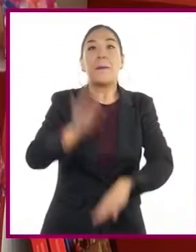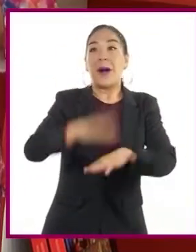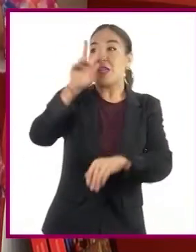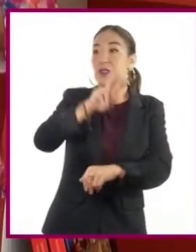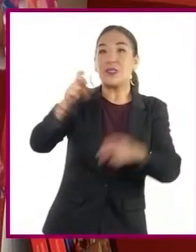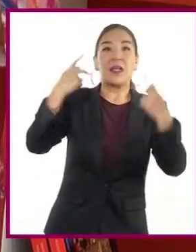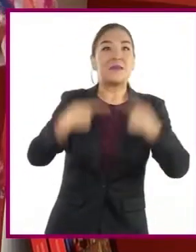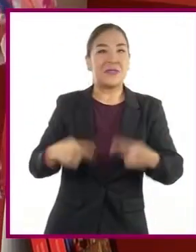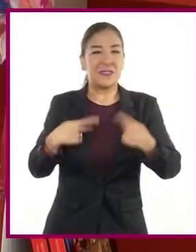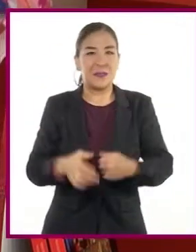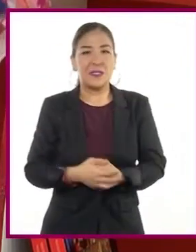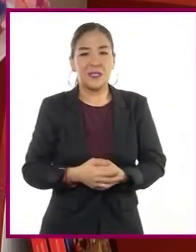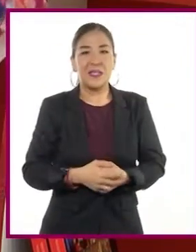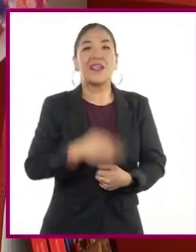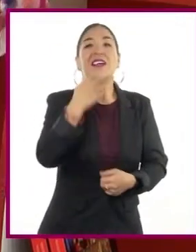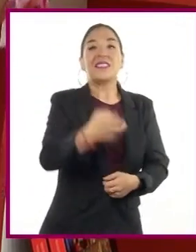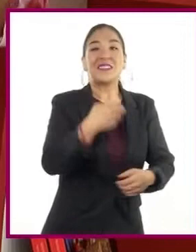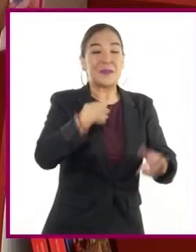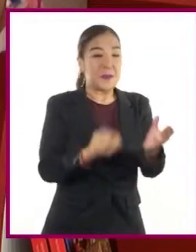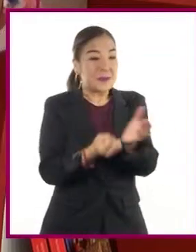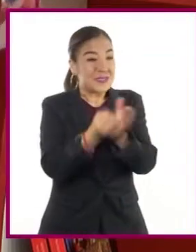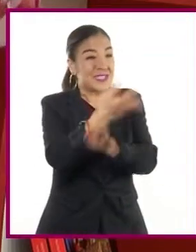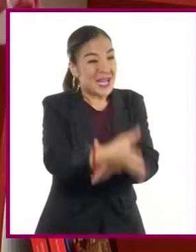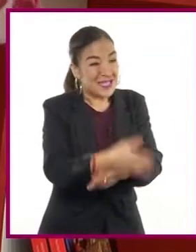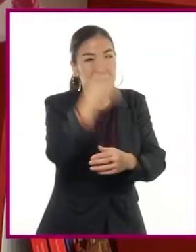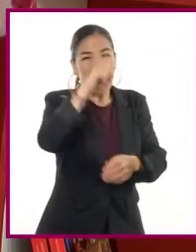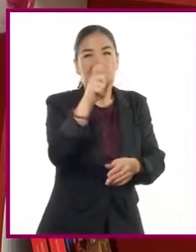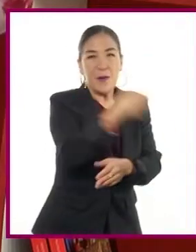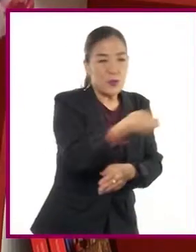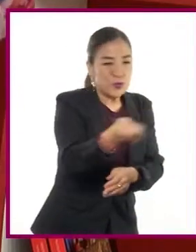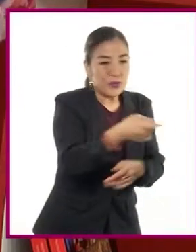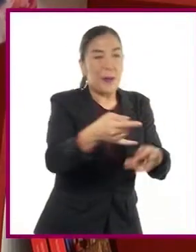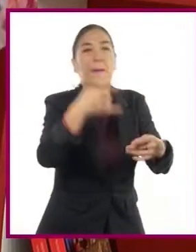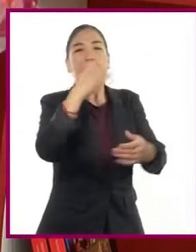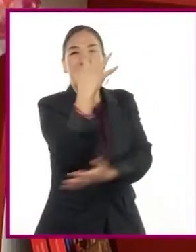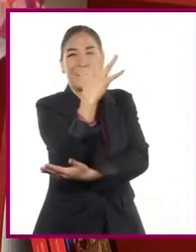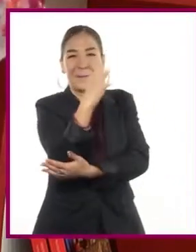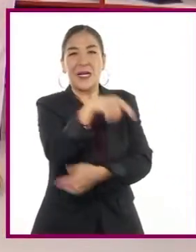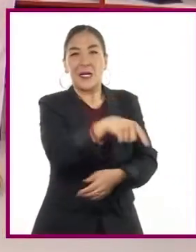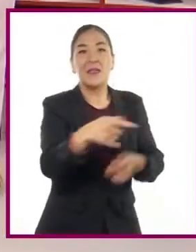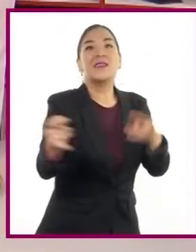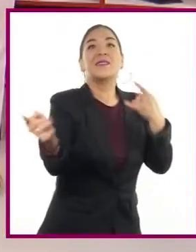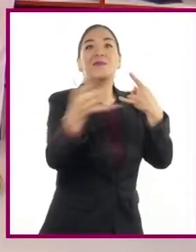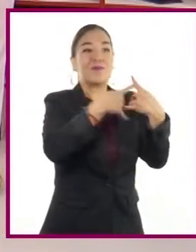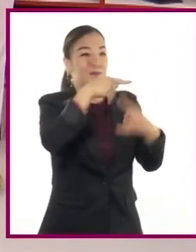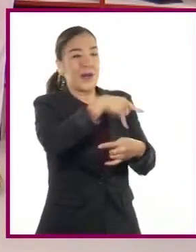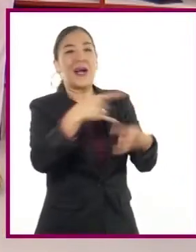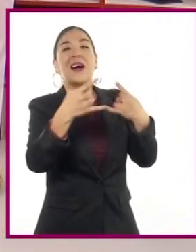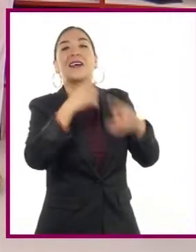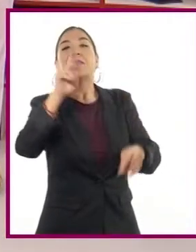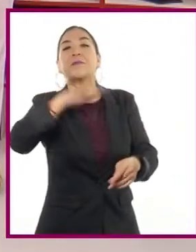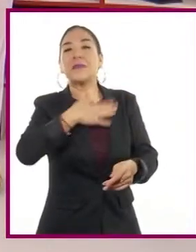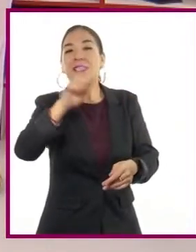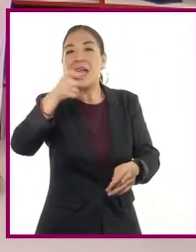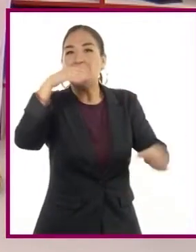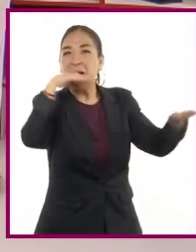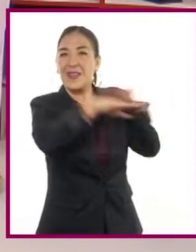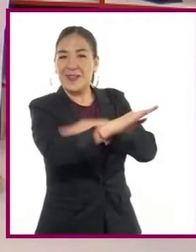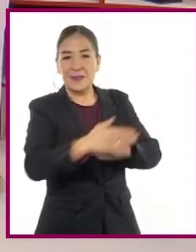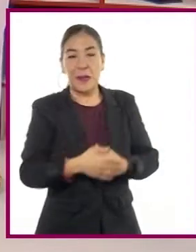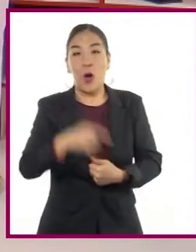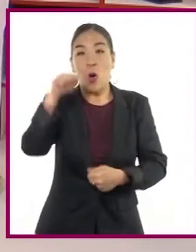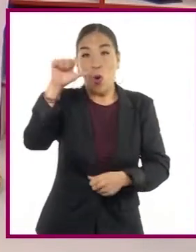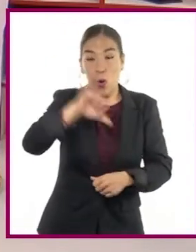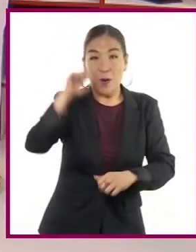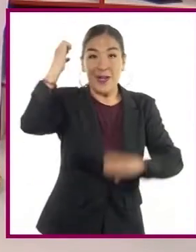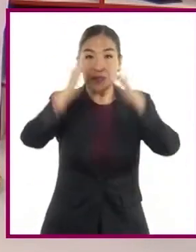las plantas y se cerró la puerta. Mis llaves están dentro. Hoy en la exposición de los